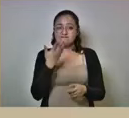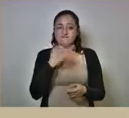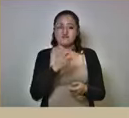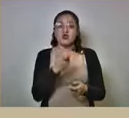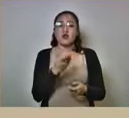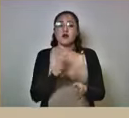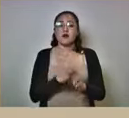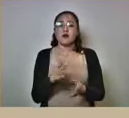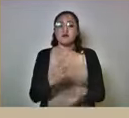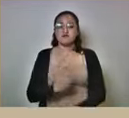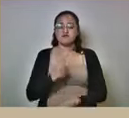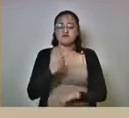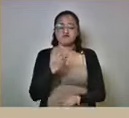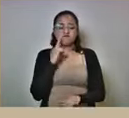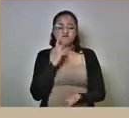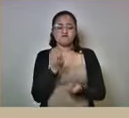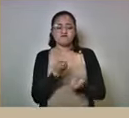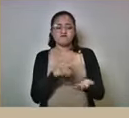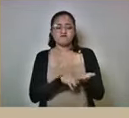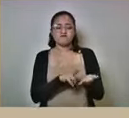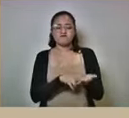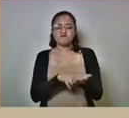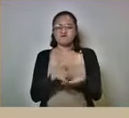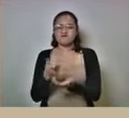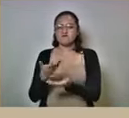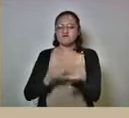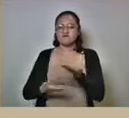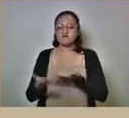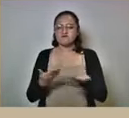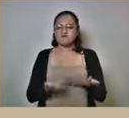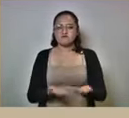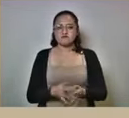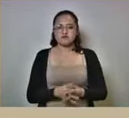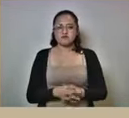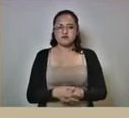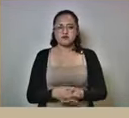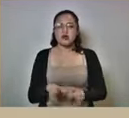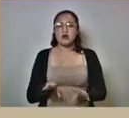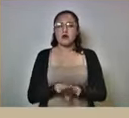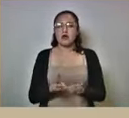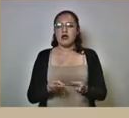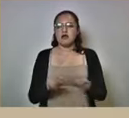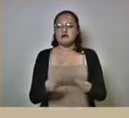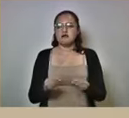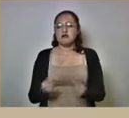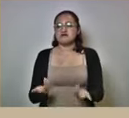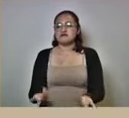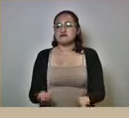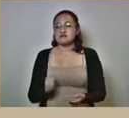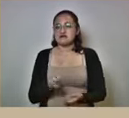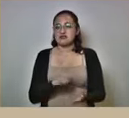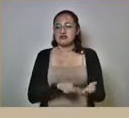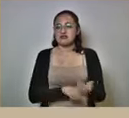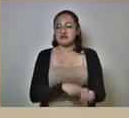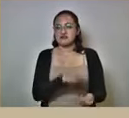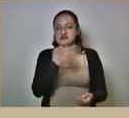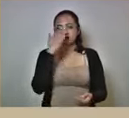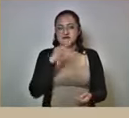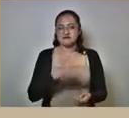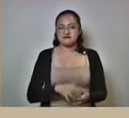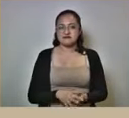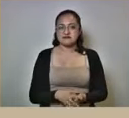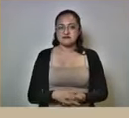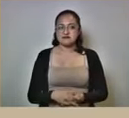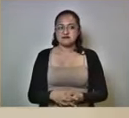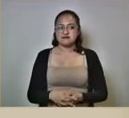ejercer funciones de revisión del ejercicio del gasto, ¿sí? Hay